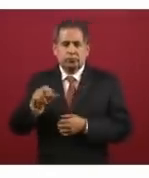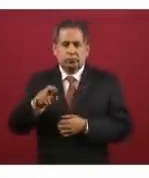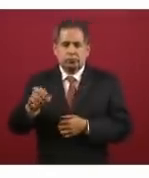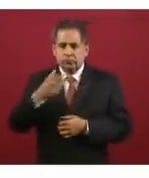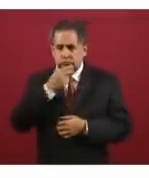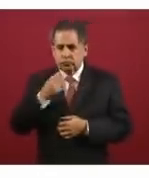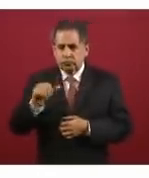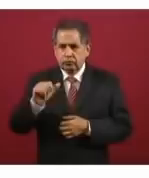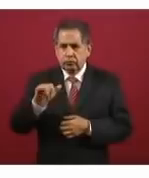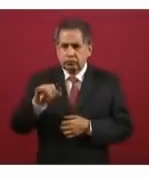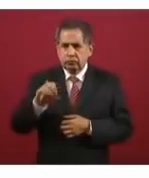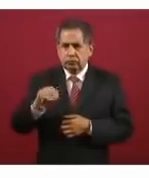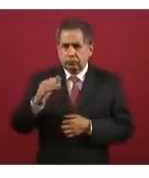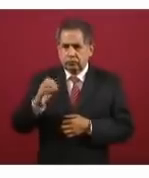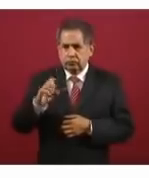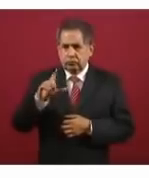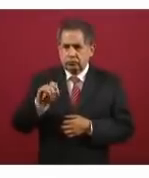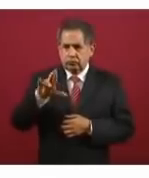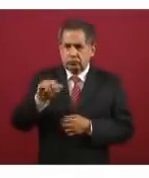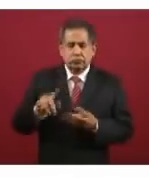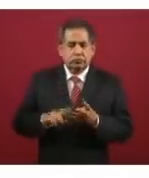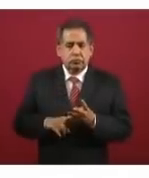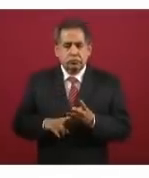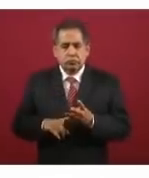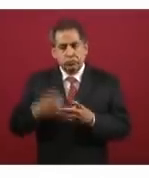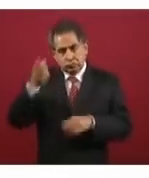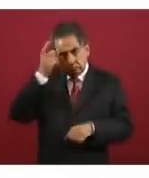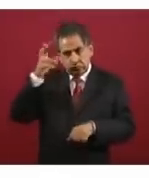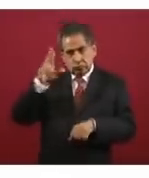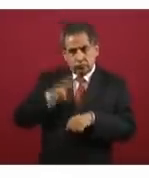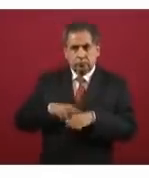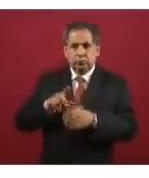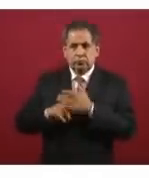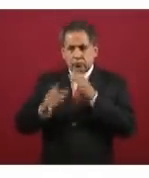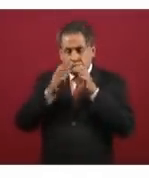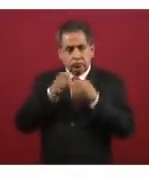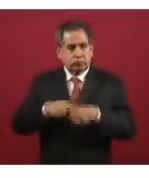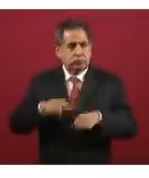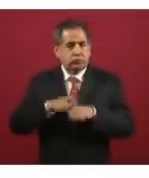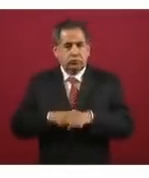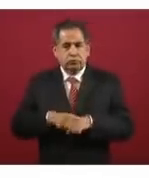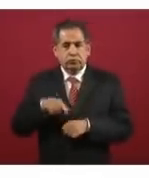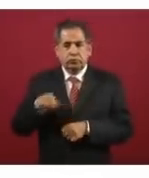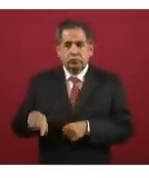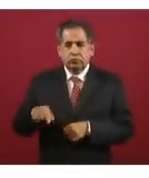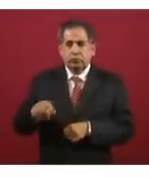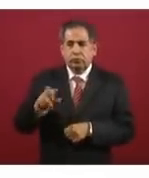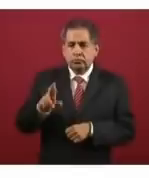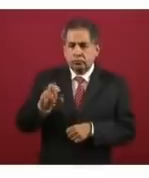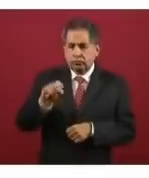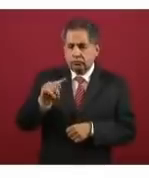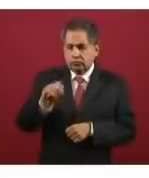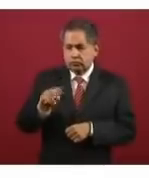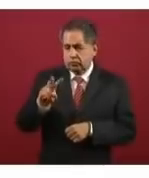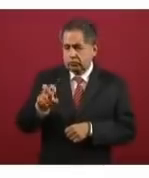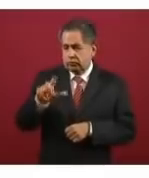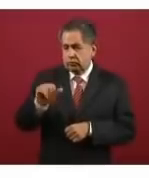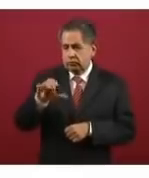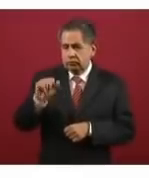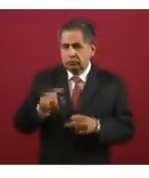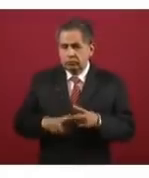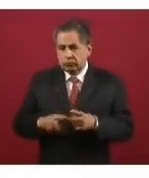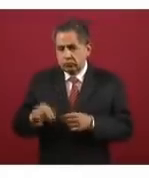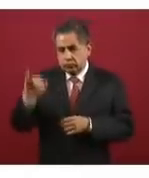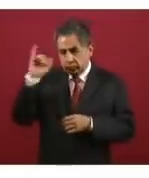Exteriores, Alejandro Celorio, el director general de Comunicación Social de la Secretaría, Roberto Velasco, el jefe de